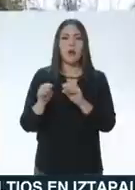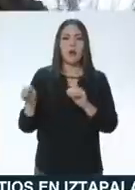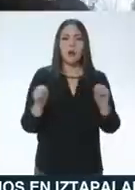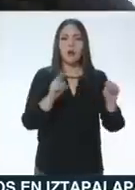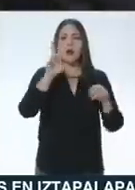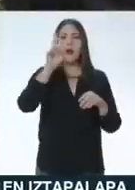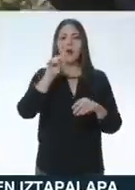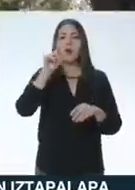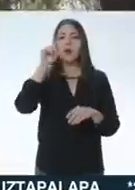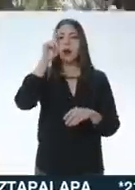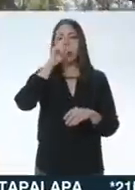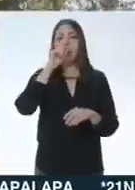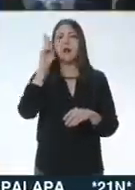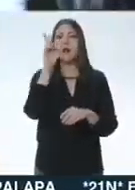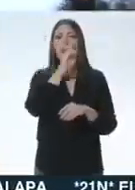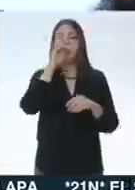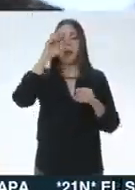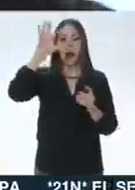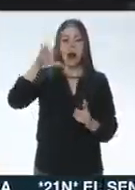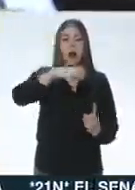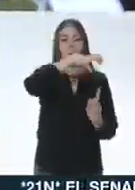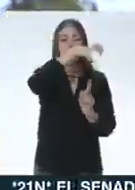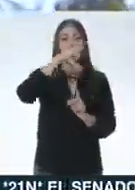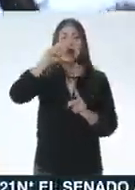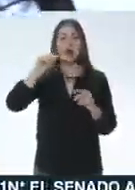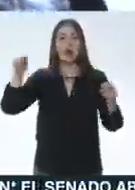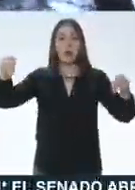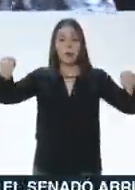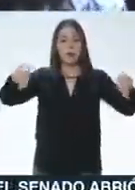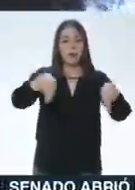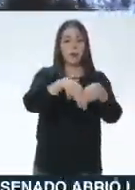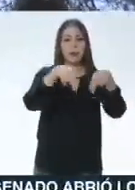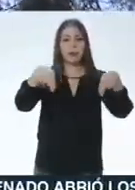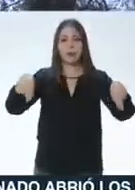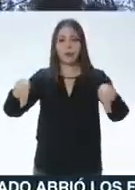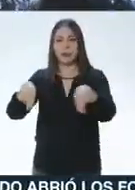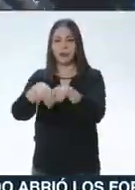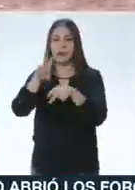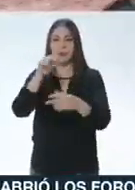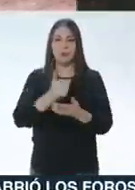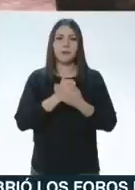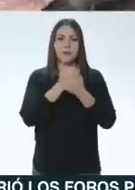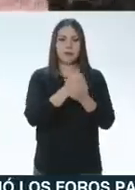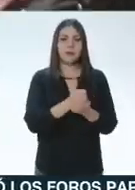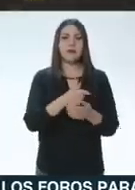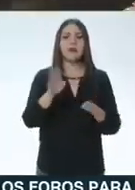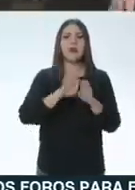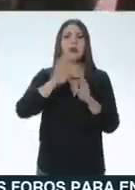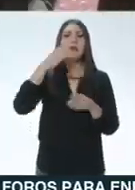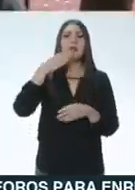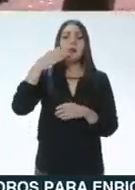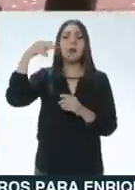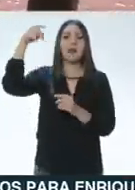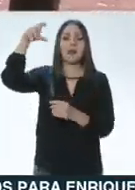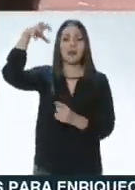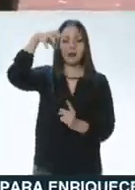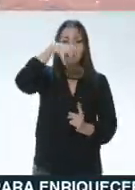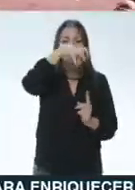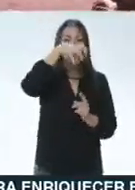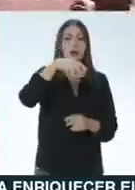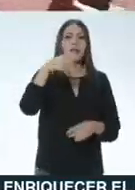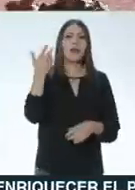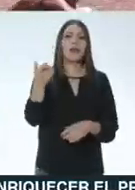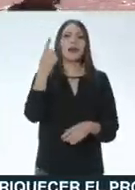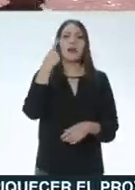en el aire con sus compañeros. Realizar caídas en diferentes escenarios como en árboles, en agua, en cables de